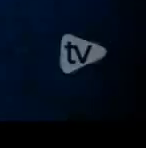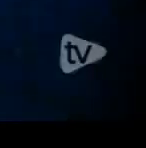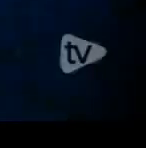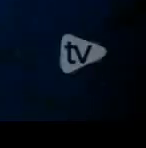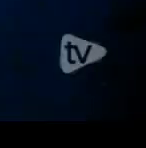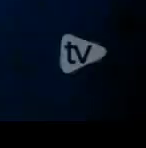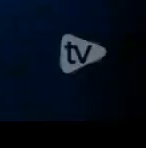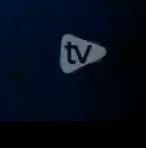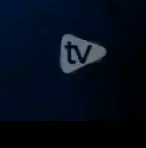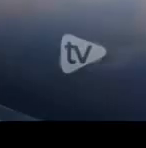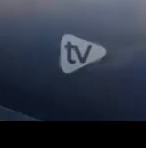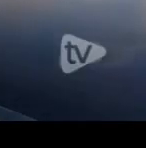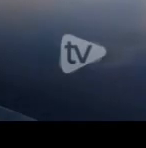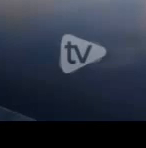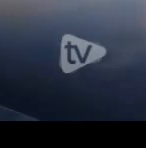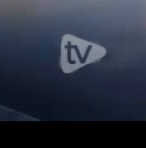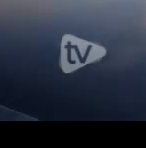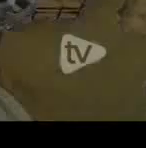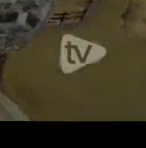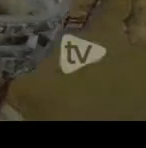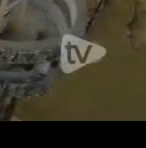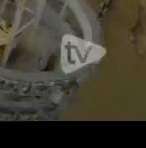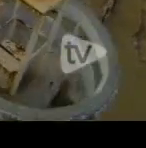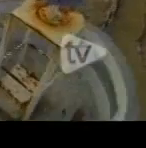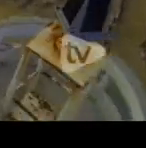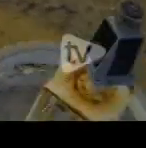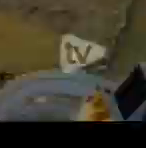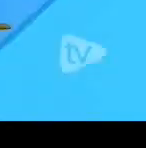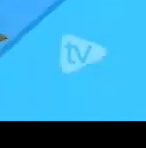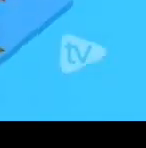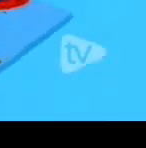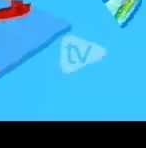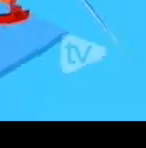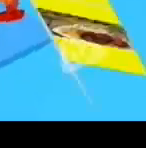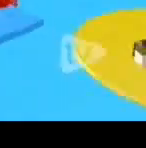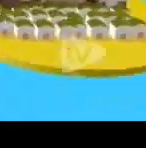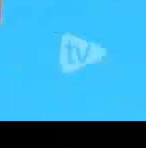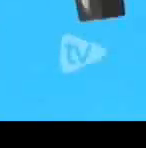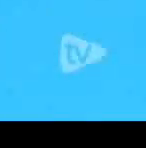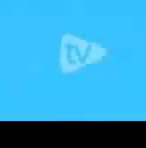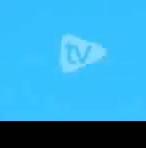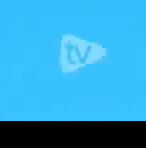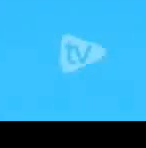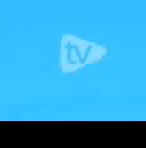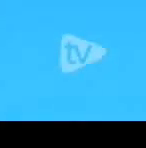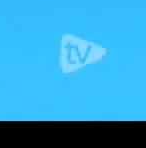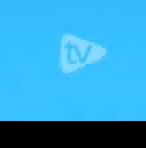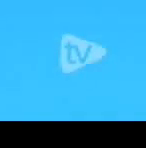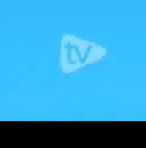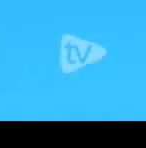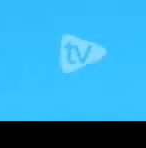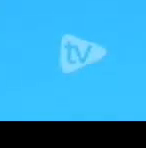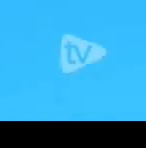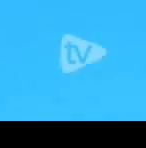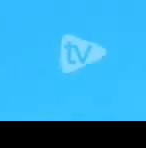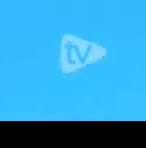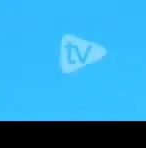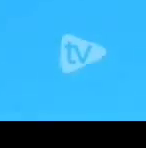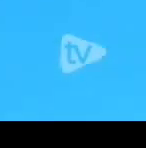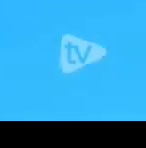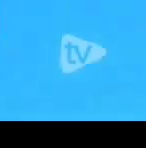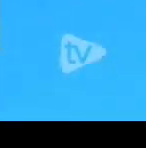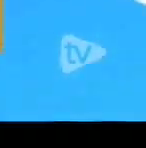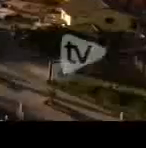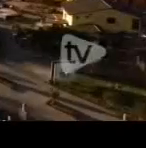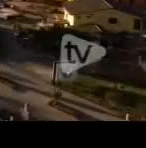islas encantadas y conéctate con la naturaleza. Y todo sin salir de tu país. El viaje de la